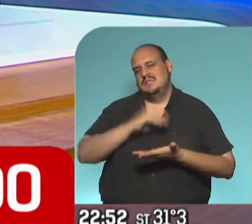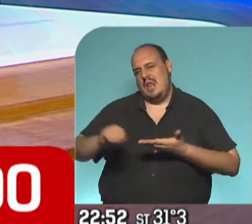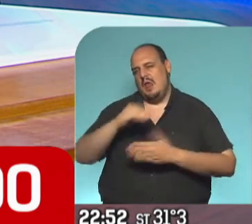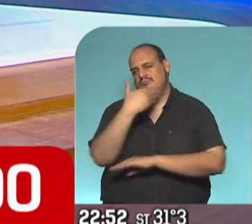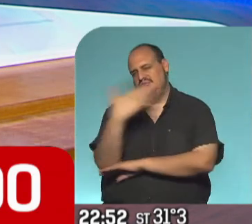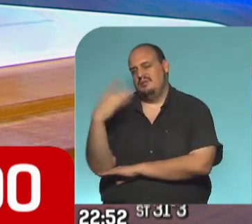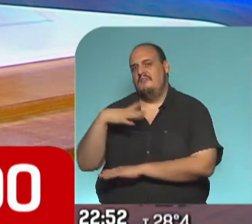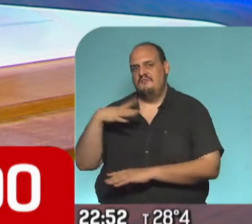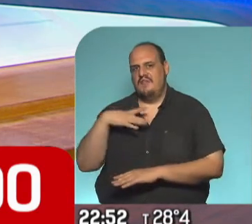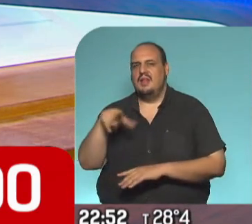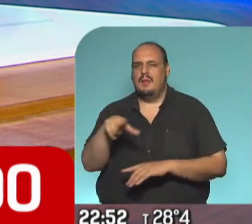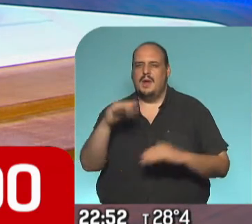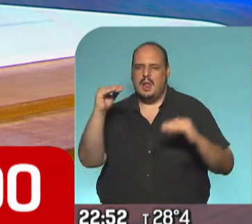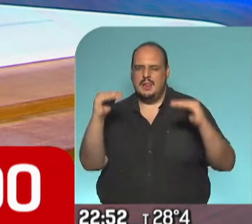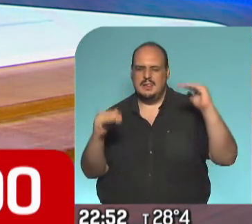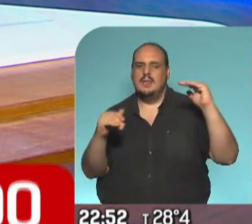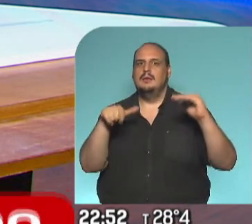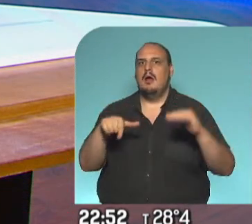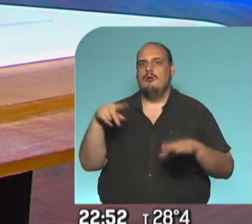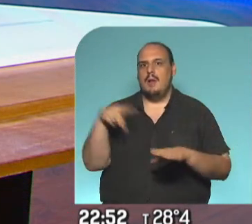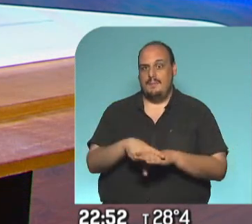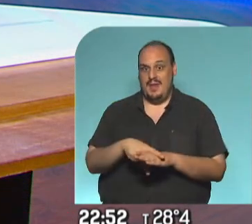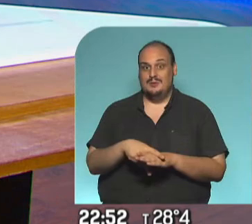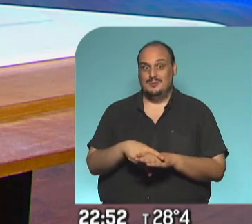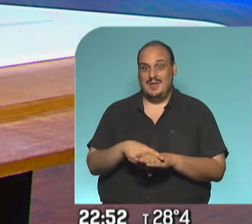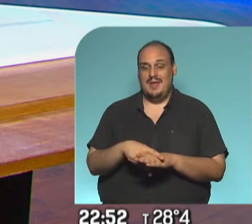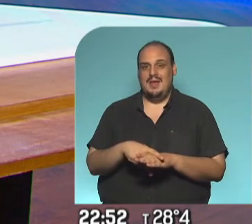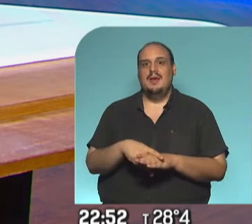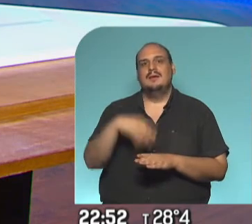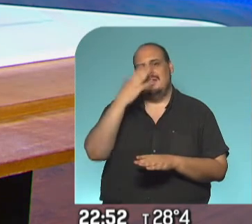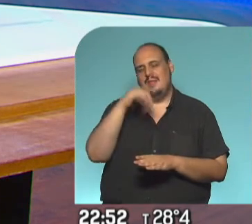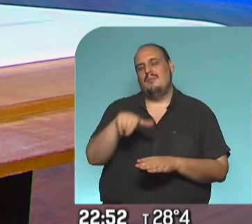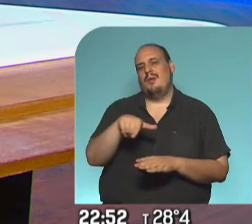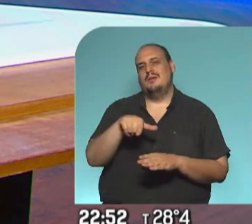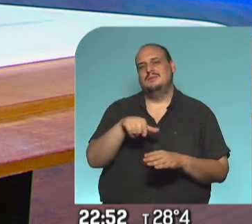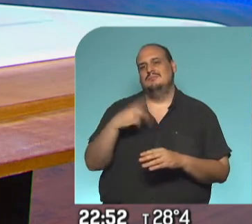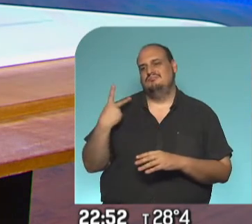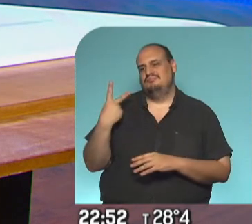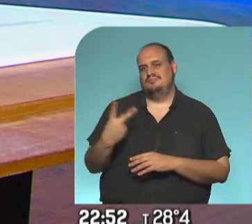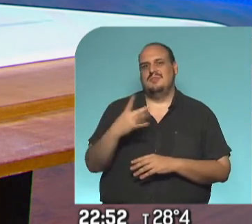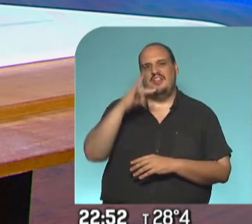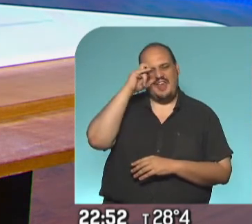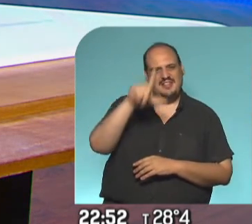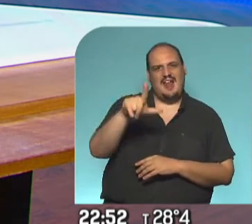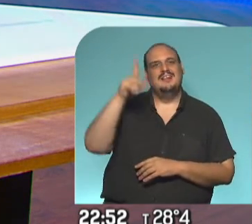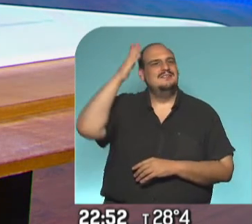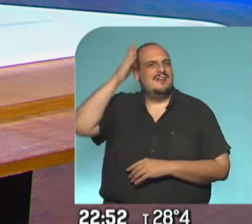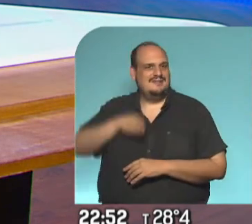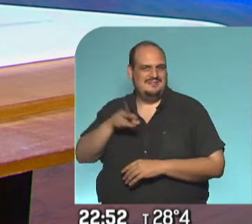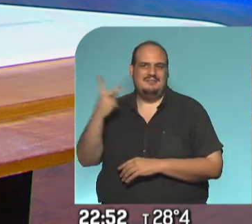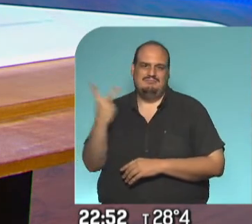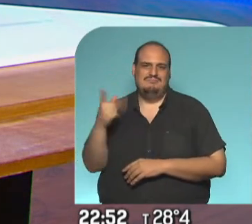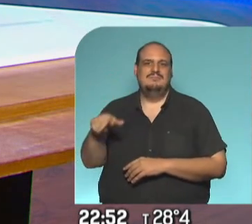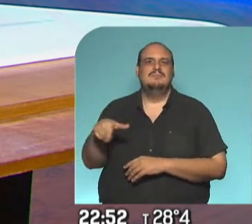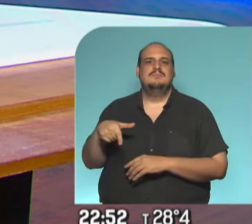se está marcando, ¿no? Claramente. Vamos a hacer una pausa y vamos a hacer luego la transición. Y aquí estarán Daniel López y Gabriela Previtera para seguir